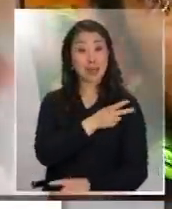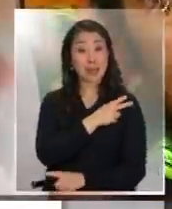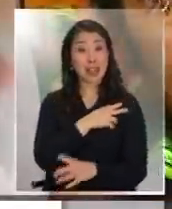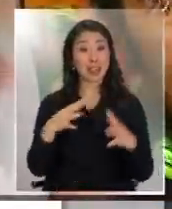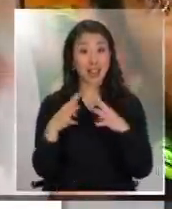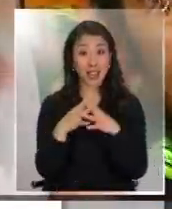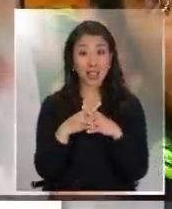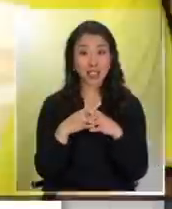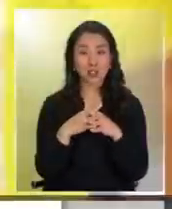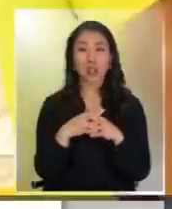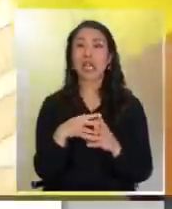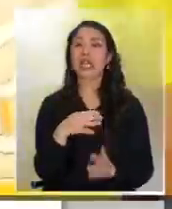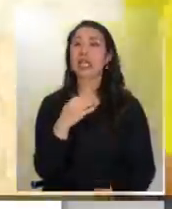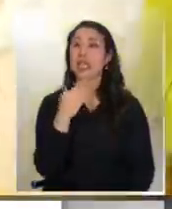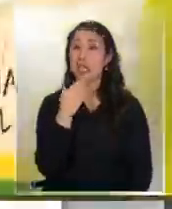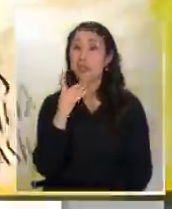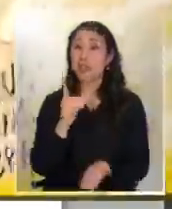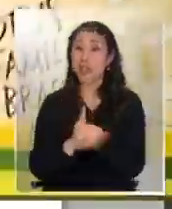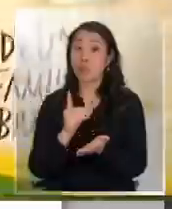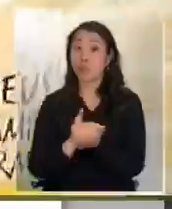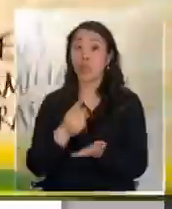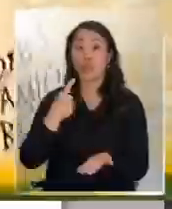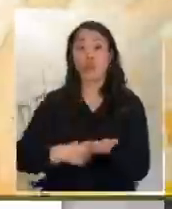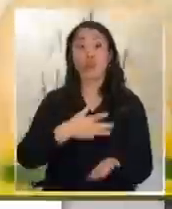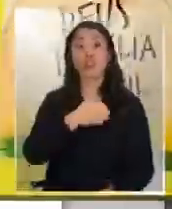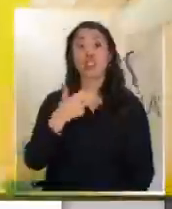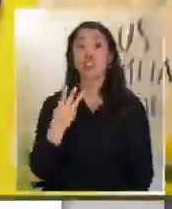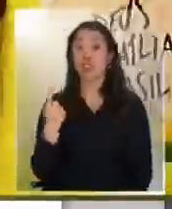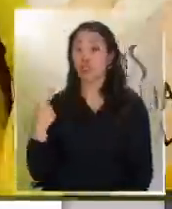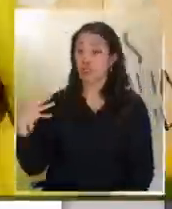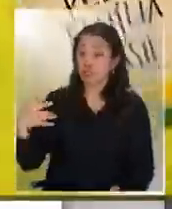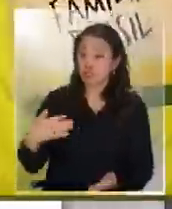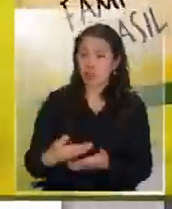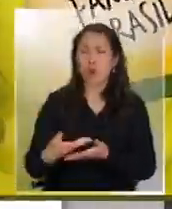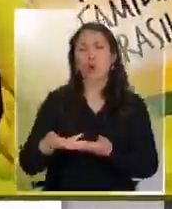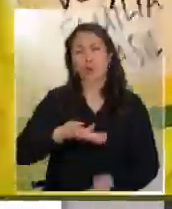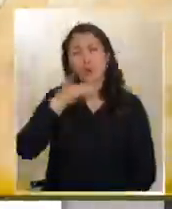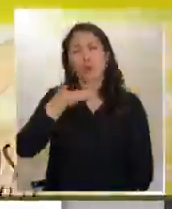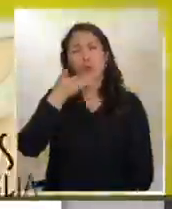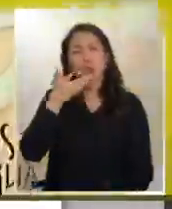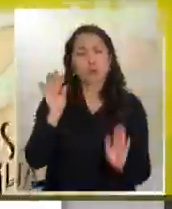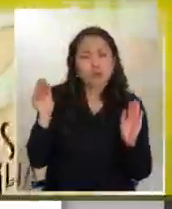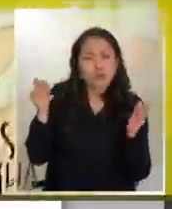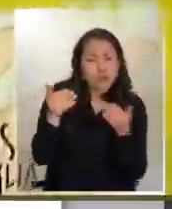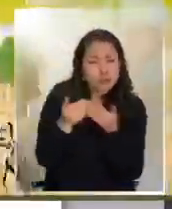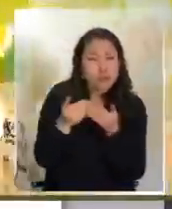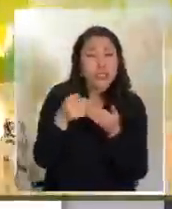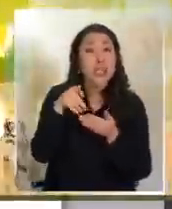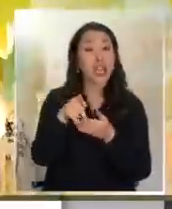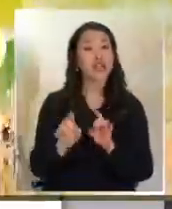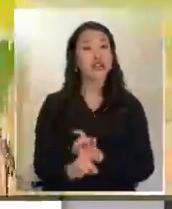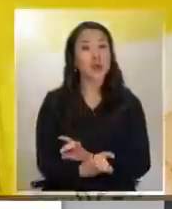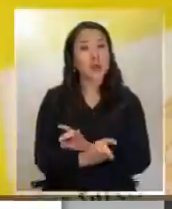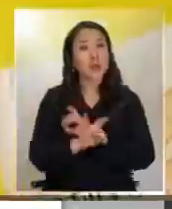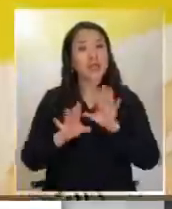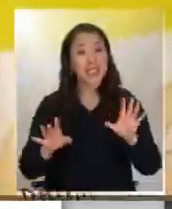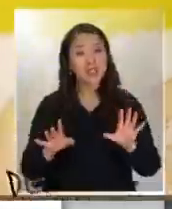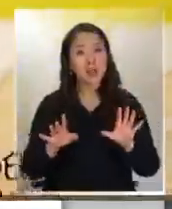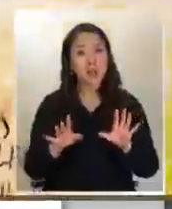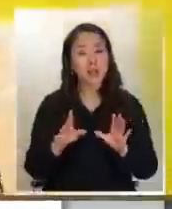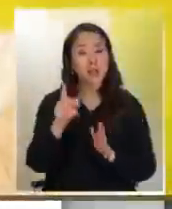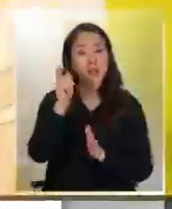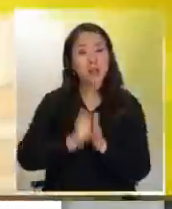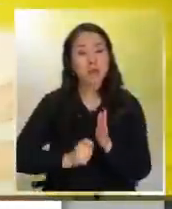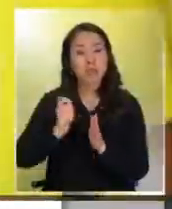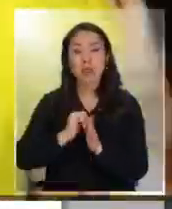ejército, también diputado desde 1991 con un discurso ultraconservador, que sorpresivamente en pocos meses dio vuelta a